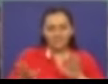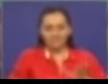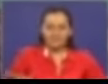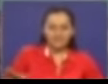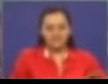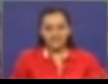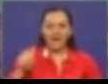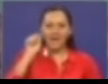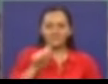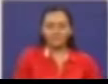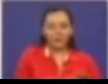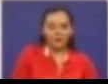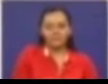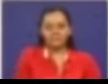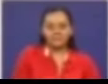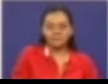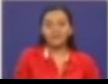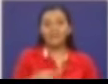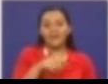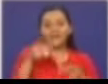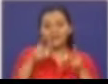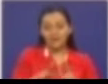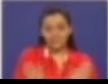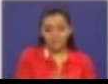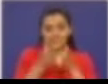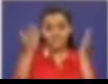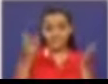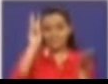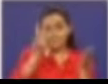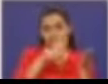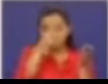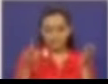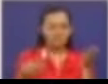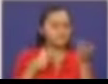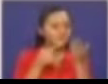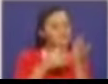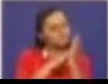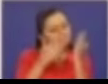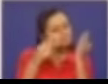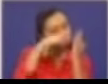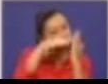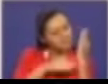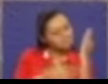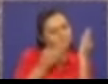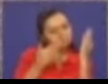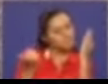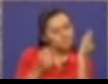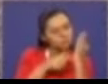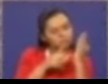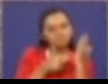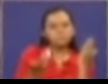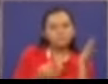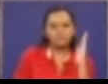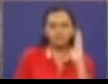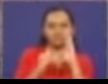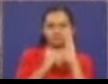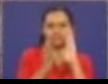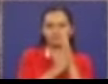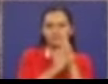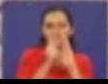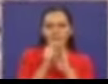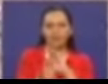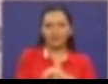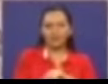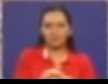patas azules. En tanto que el diario británico Daily Mail, que también publicó la lista de las mejores islas, denomina a las Galápagos como